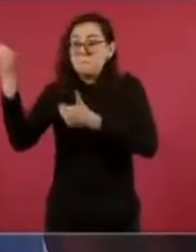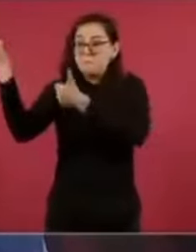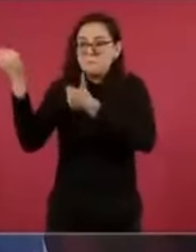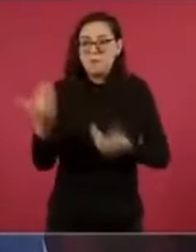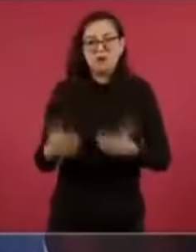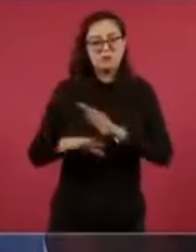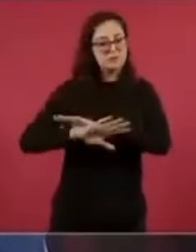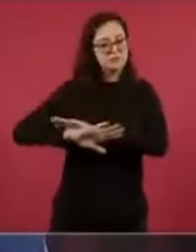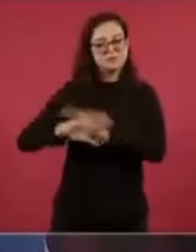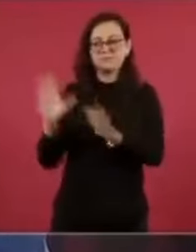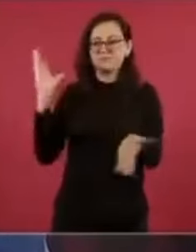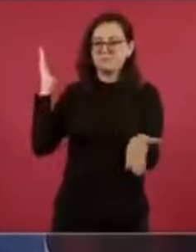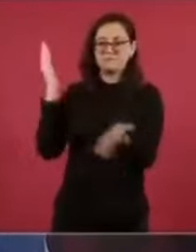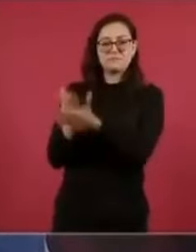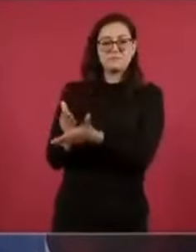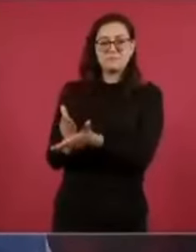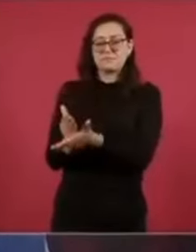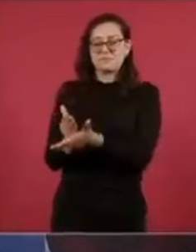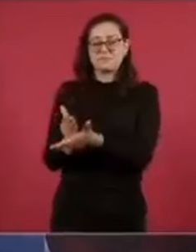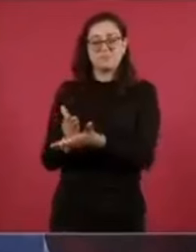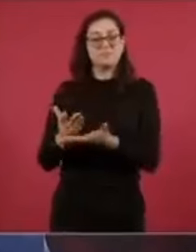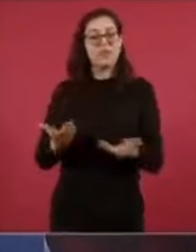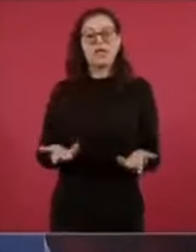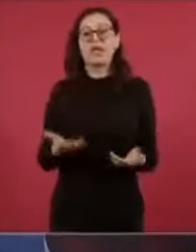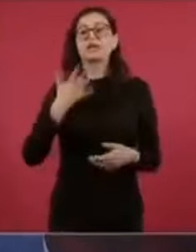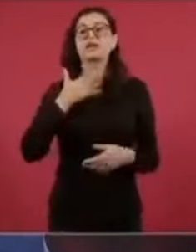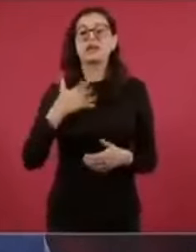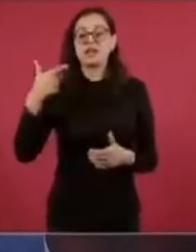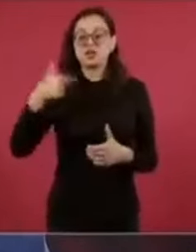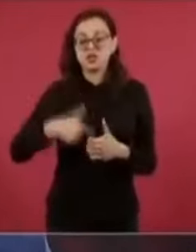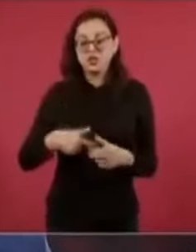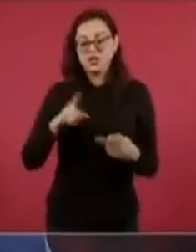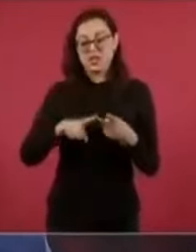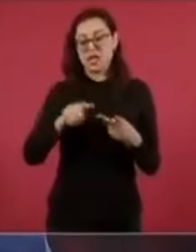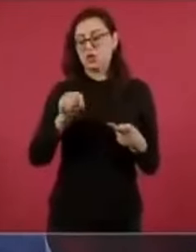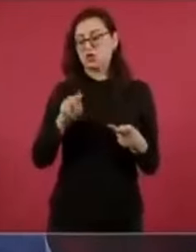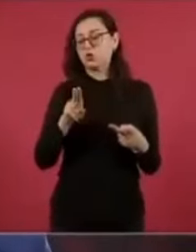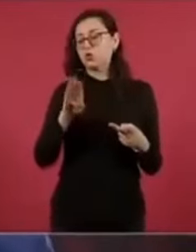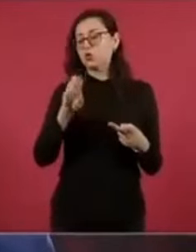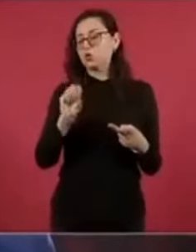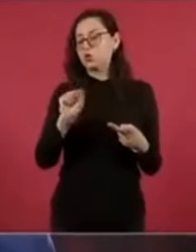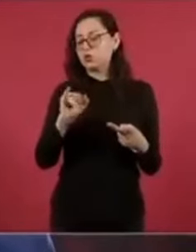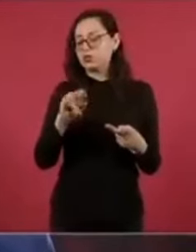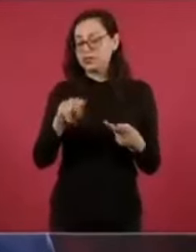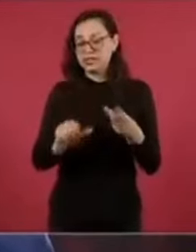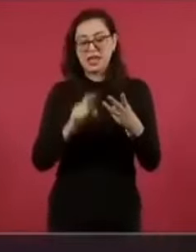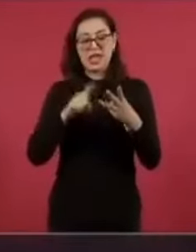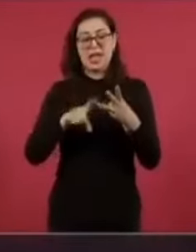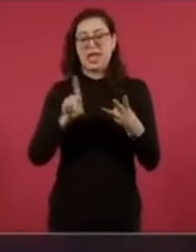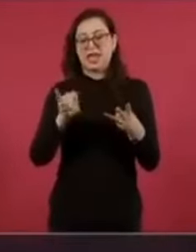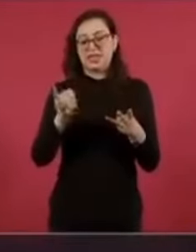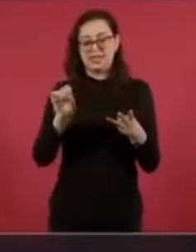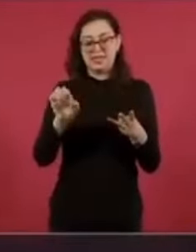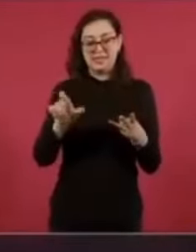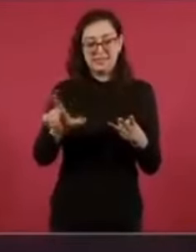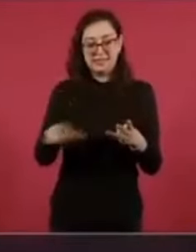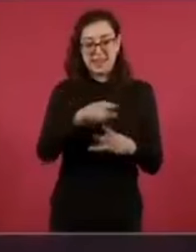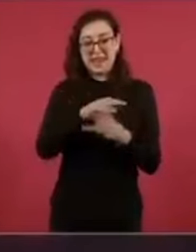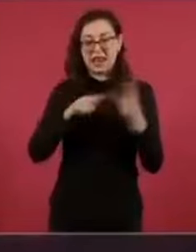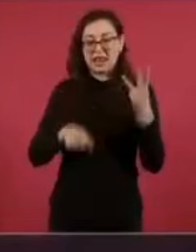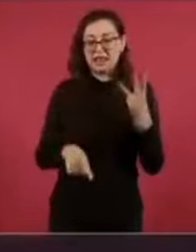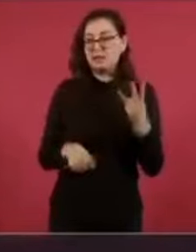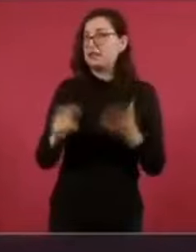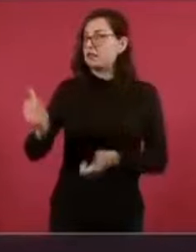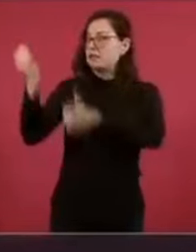gasolinas ni turbosina ni diesel en el extranjero no es es